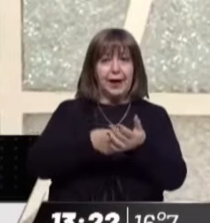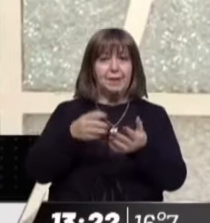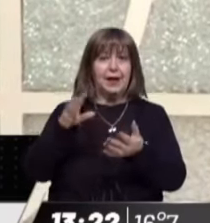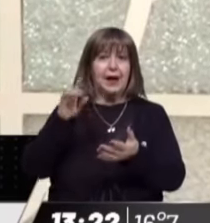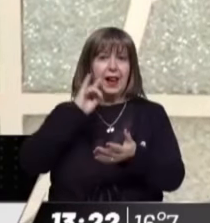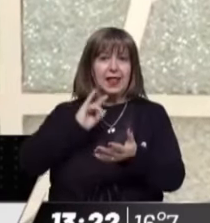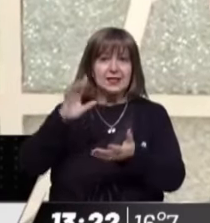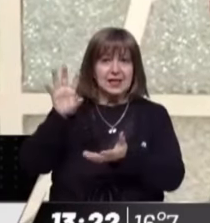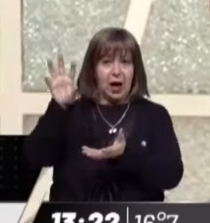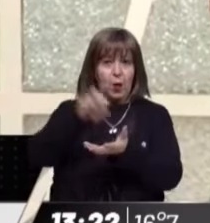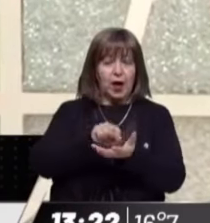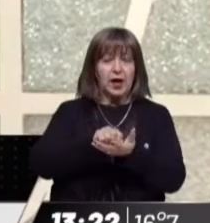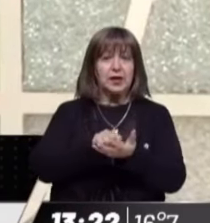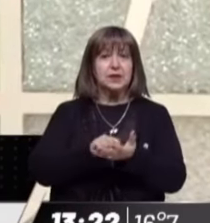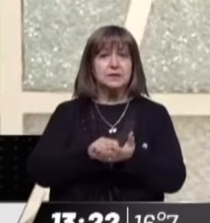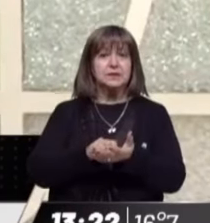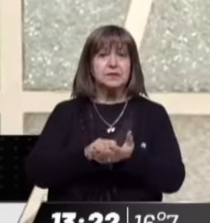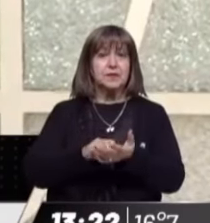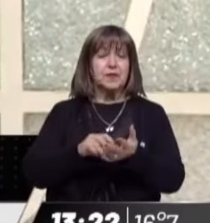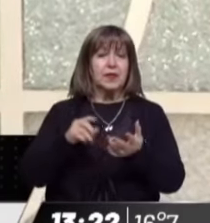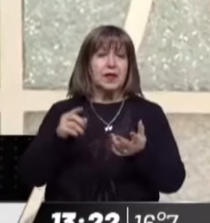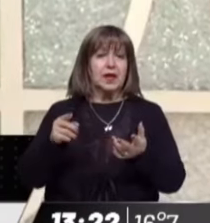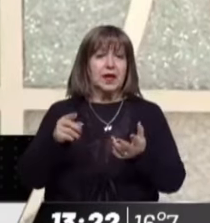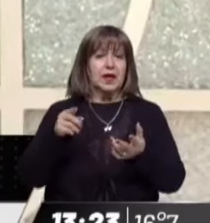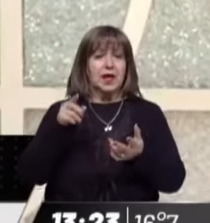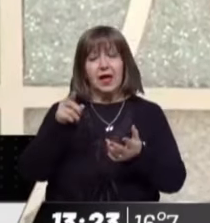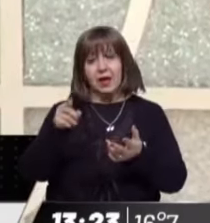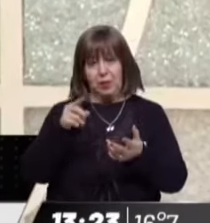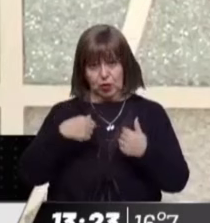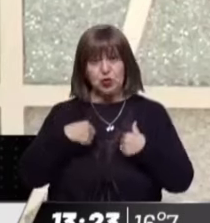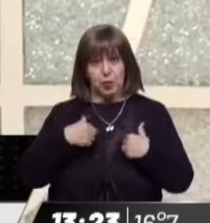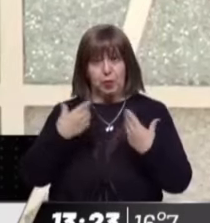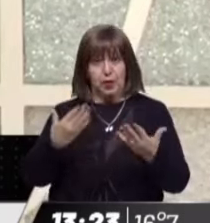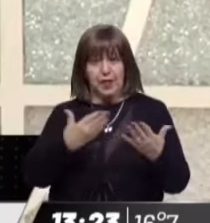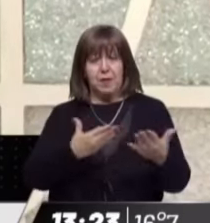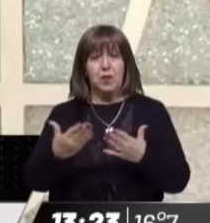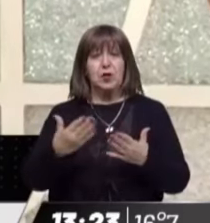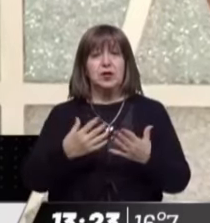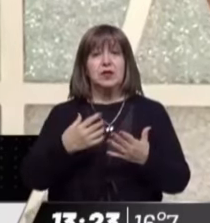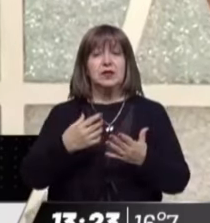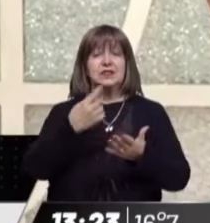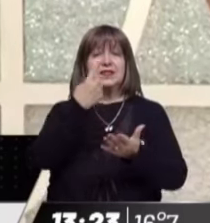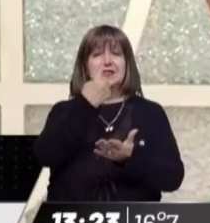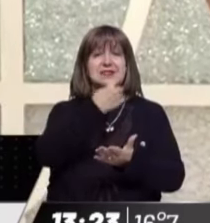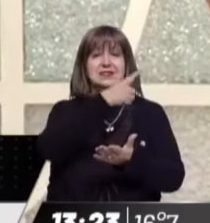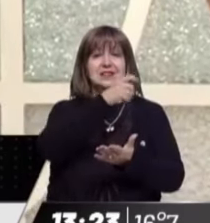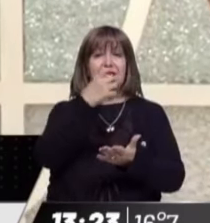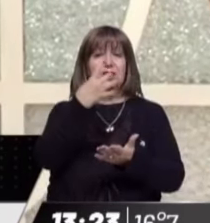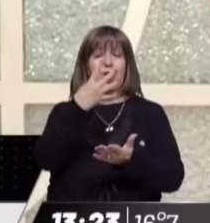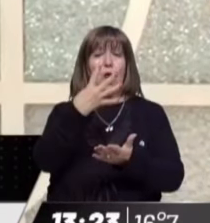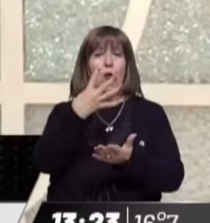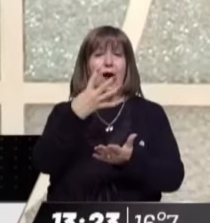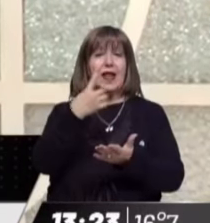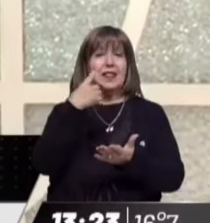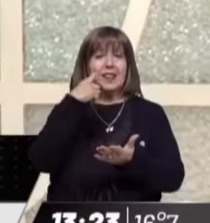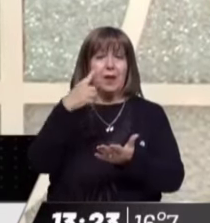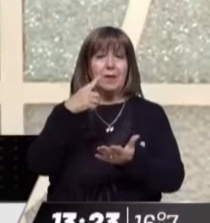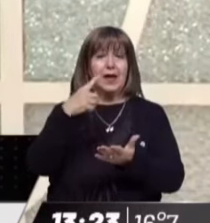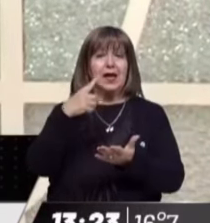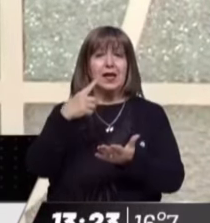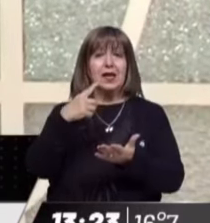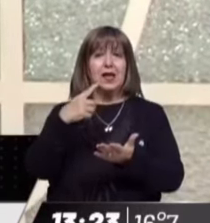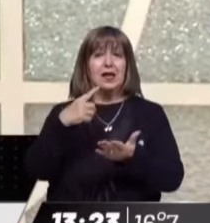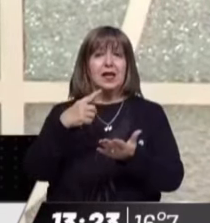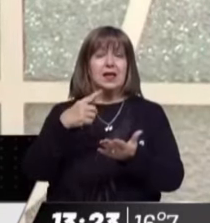para ser más práctico para todos, porque además ellos tienen, según, primero dijeron que eran 140.000 litros, kilos de leche, después 90,